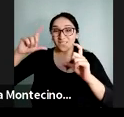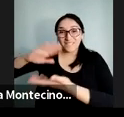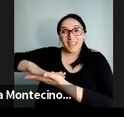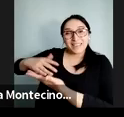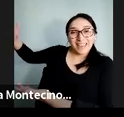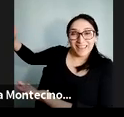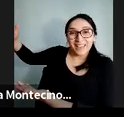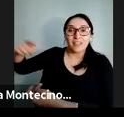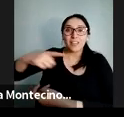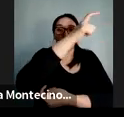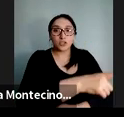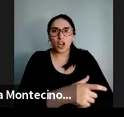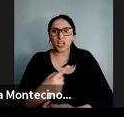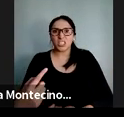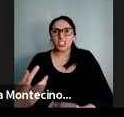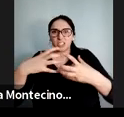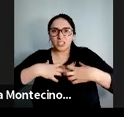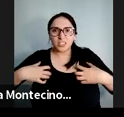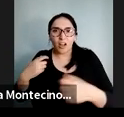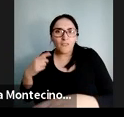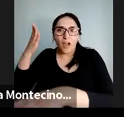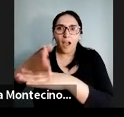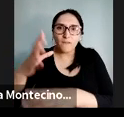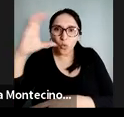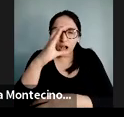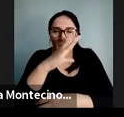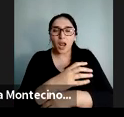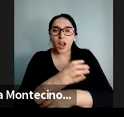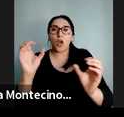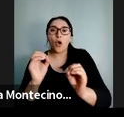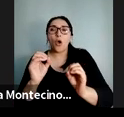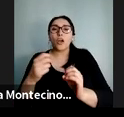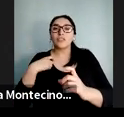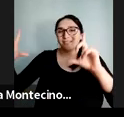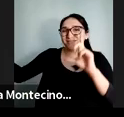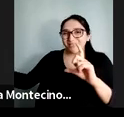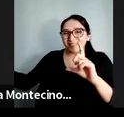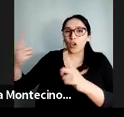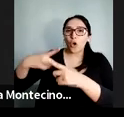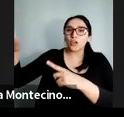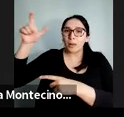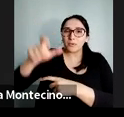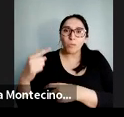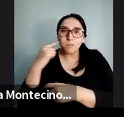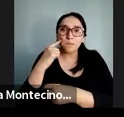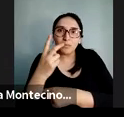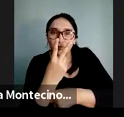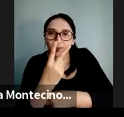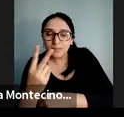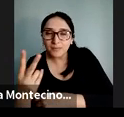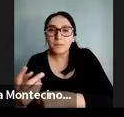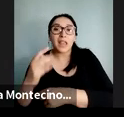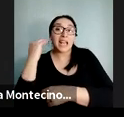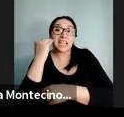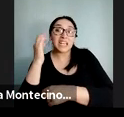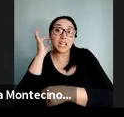dónde está esa persona en este mismo momento, o podemos estar revelando las rutinas de alguien. Si subimos una foto de un niño o niña, por